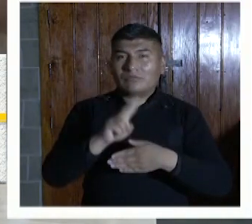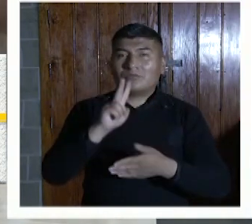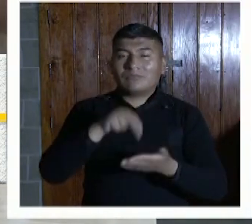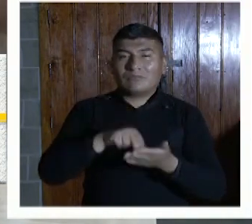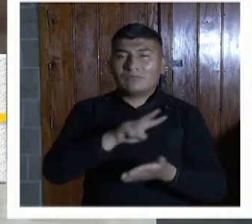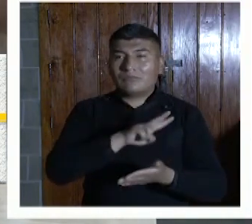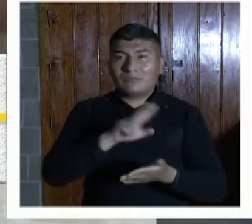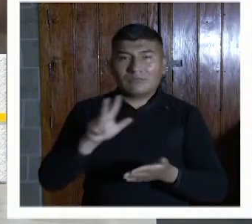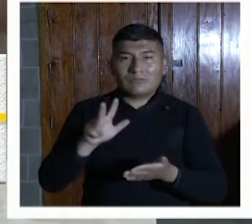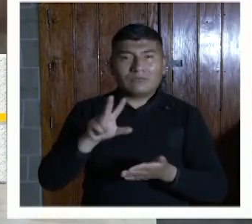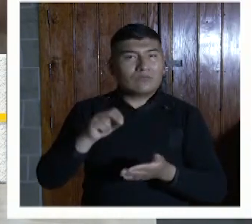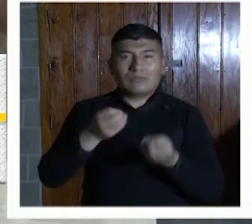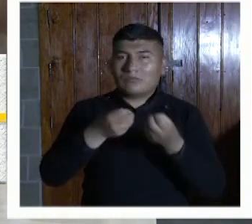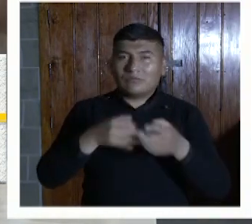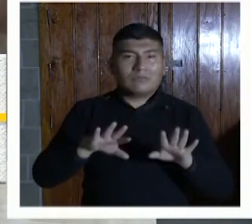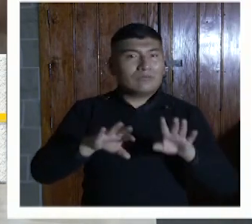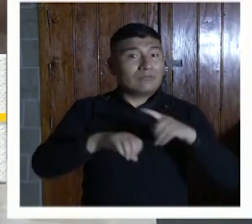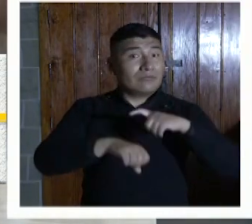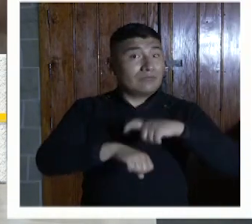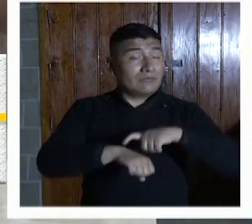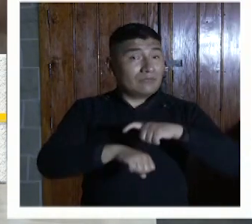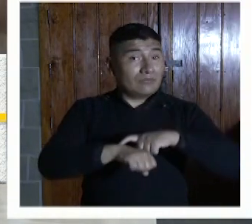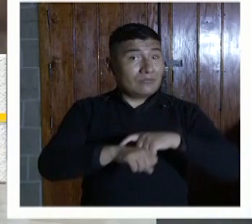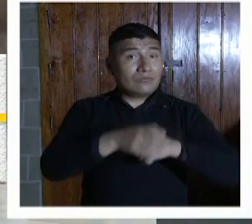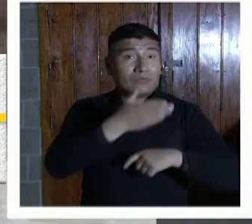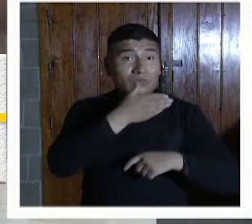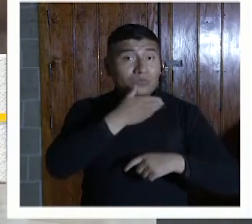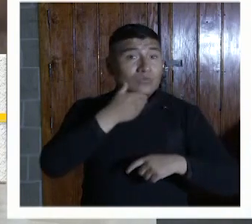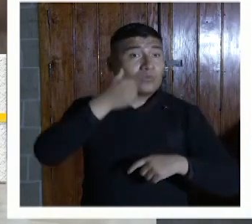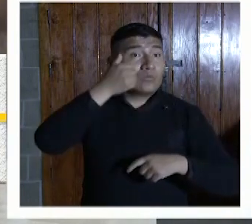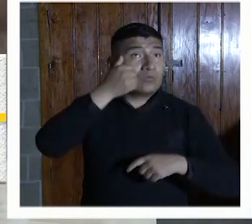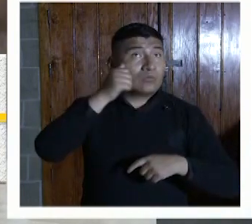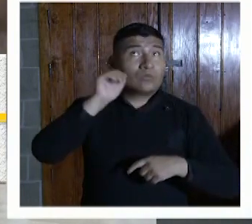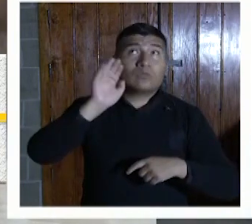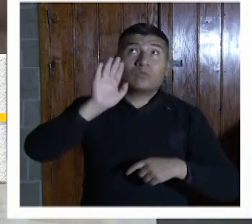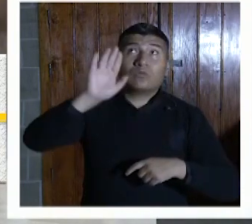No es en vano. María, Madre de Dios,